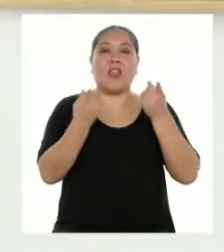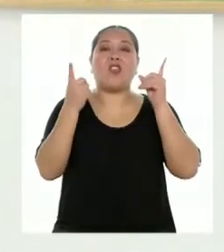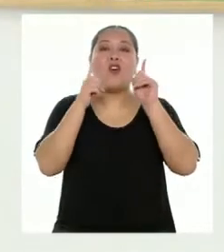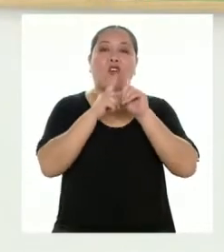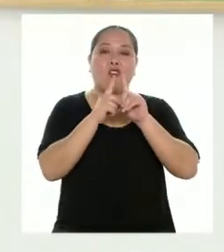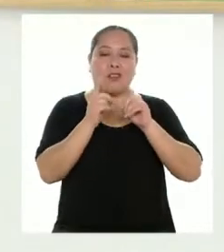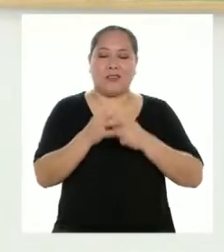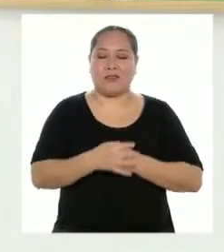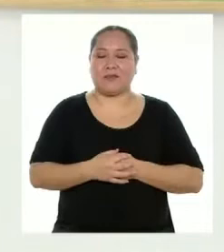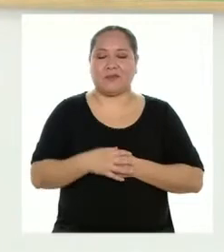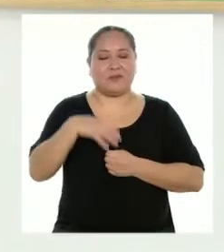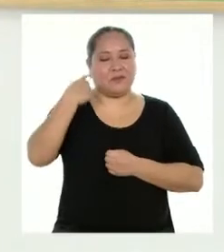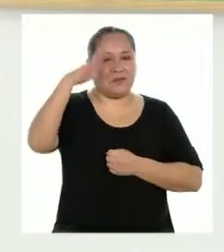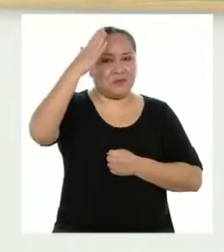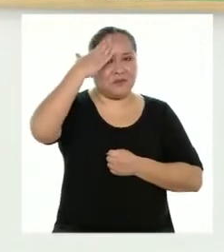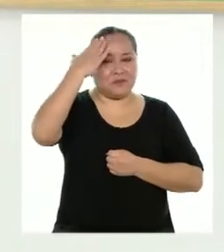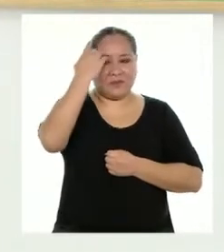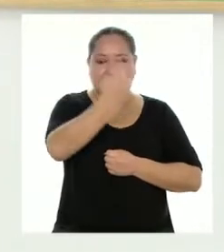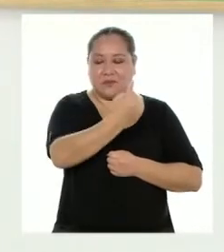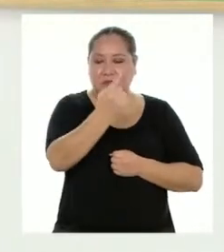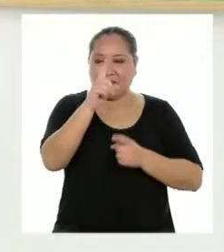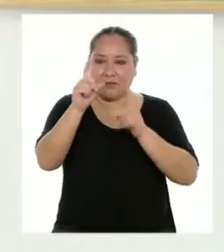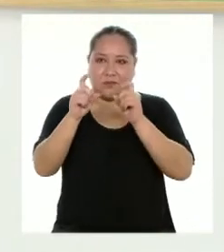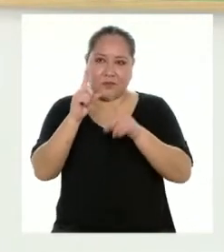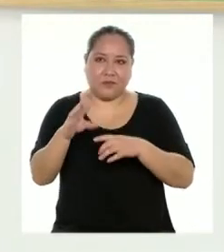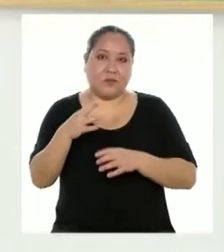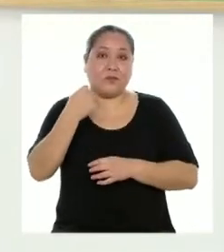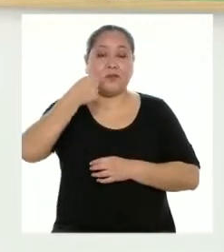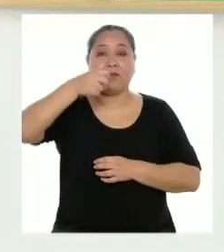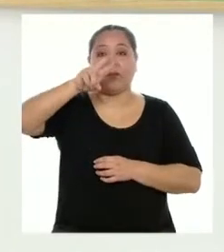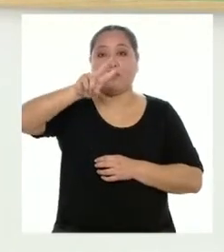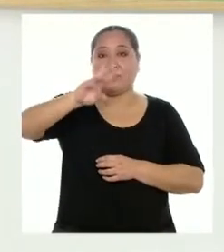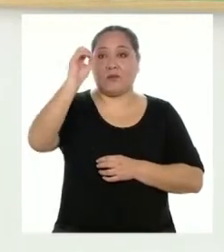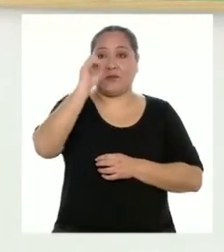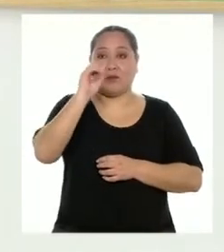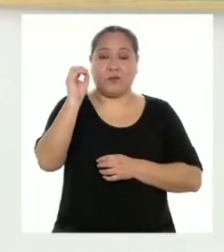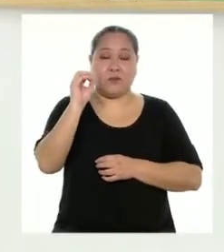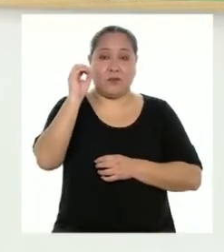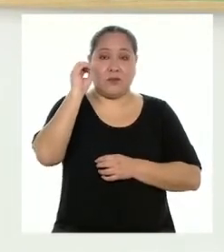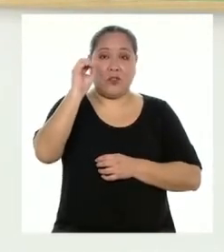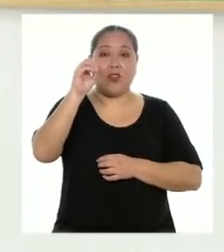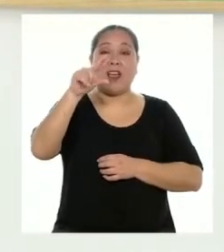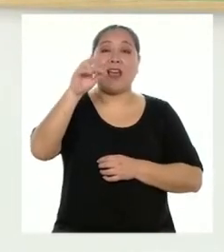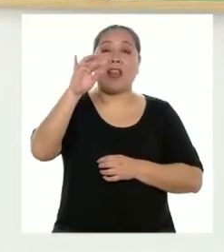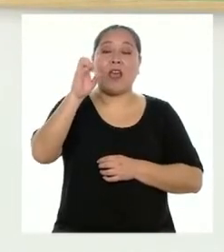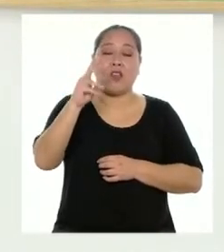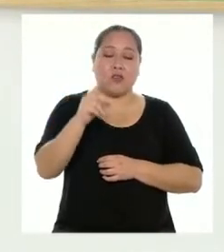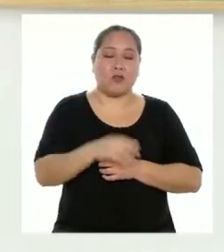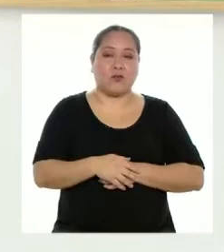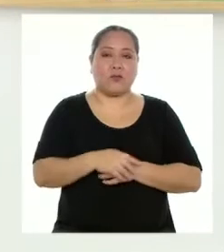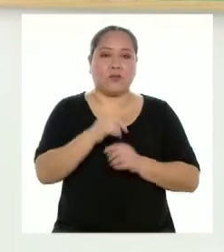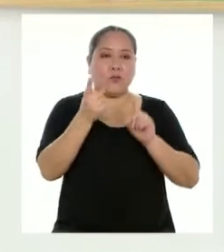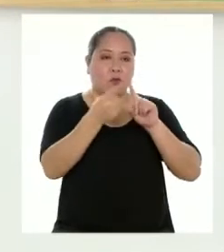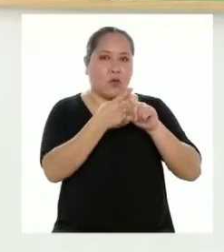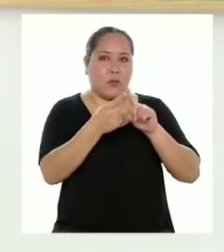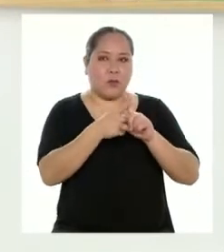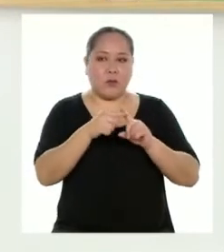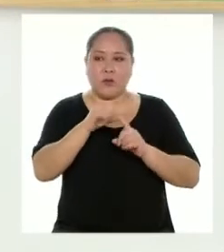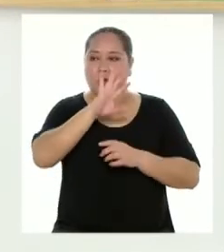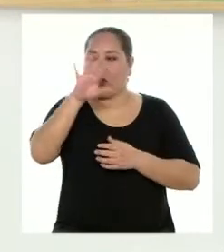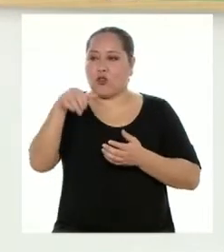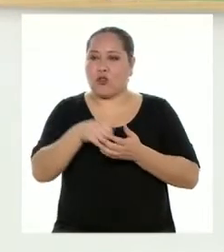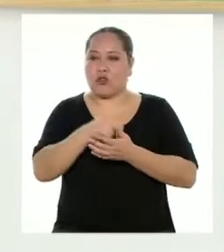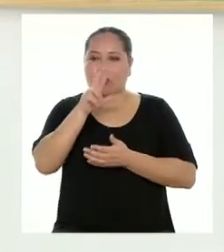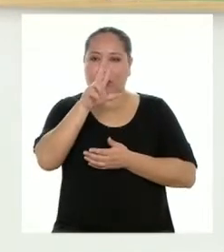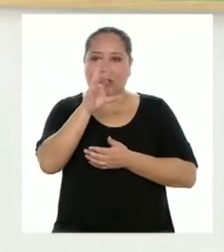Ya sabemos que cada persona encuestada equivale a 12 grados. Pues si multiplicamos 12 grados por el total de encuestados, que es 30, nos